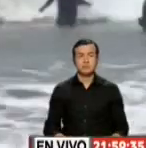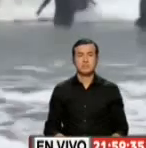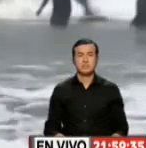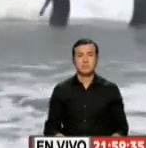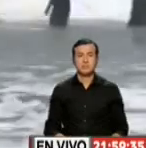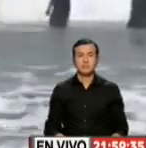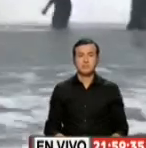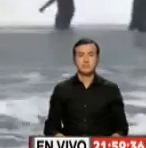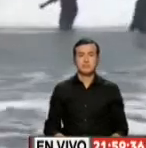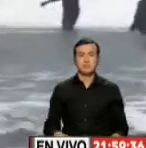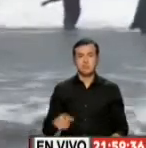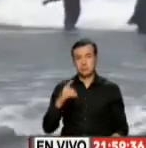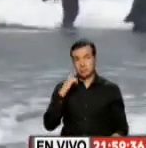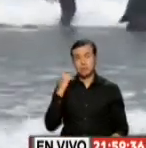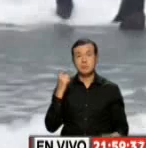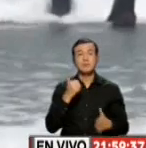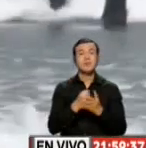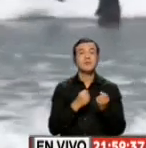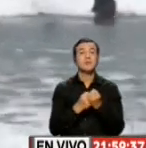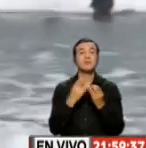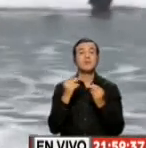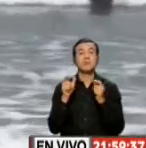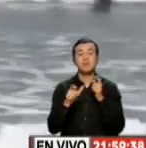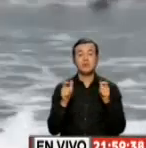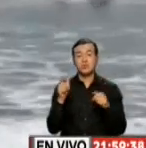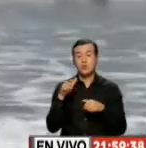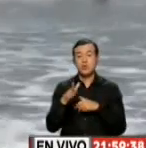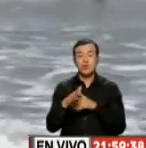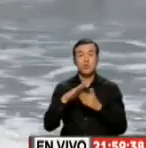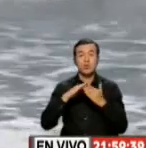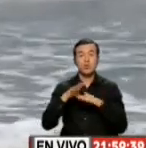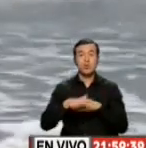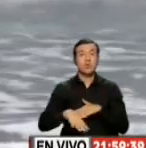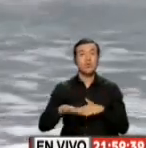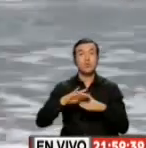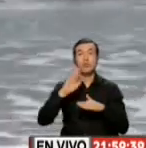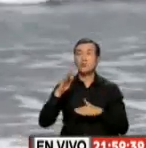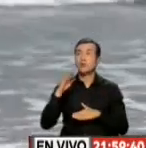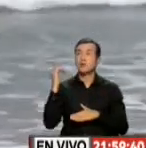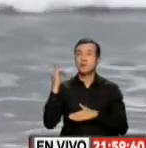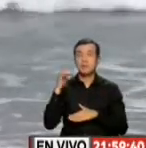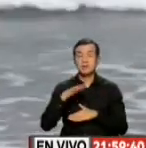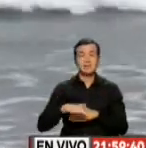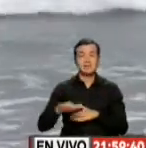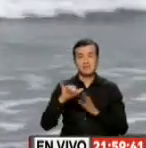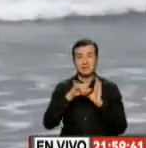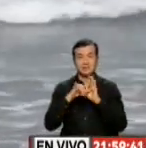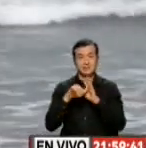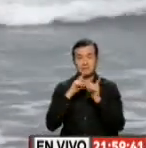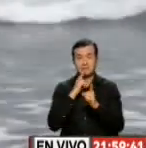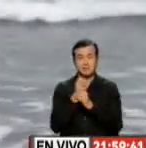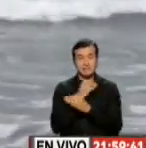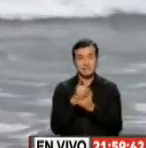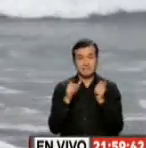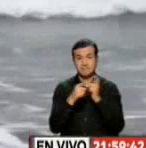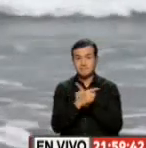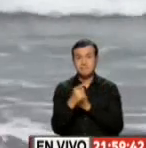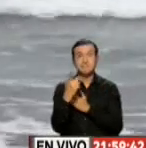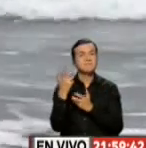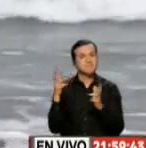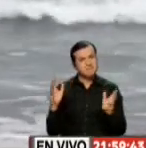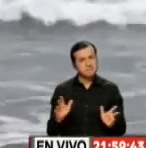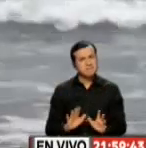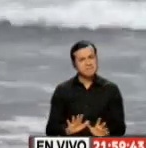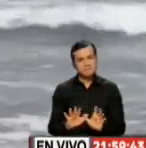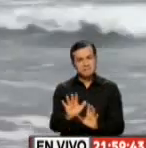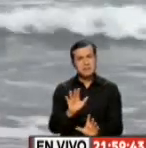A su rescate acudieron decenas de pescadores de la comuna de Monteverde, de la península de Santa Elena, quienes intentaron empujar